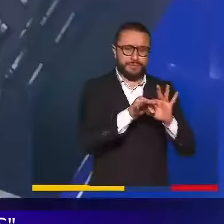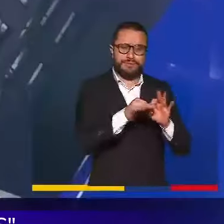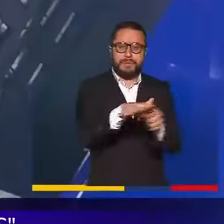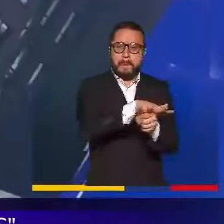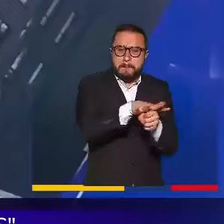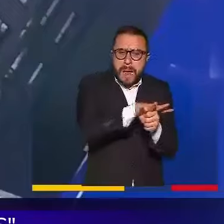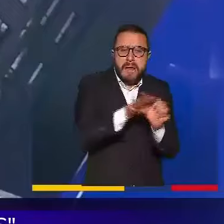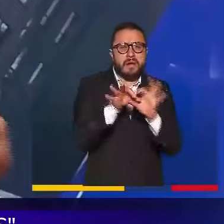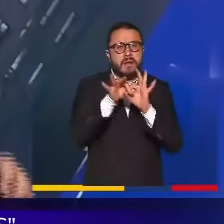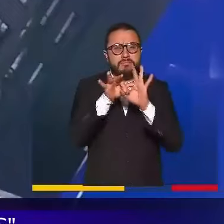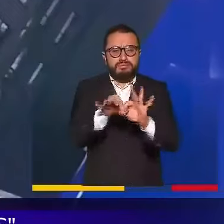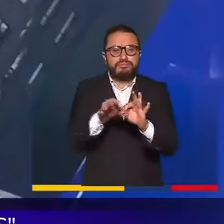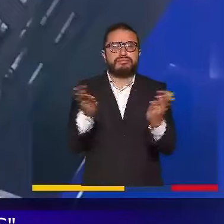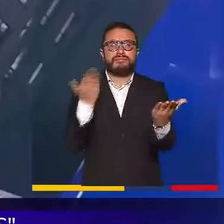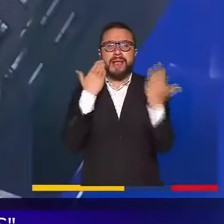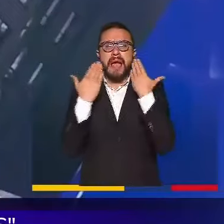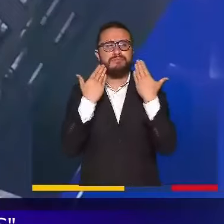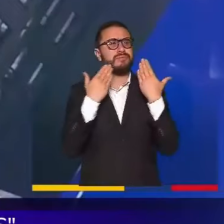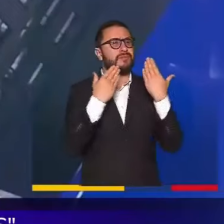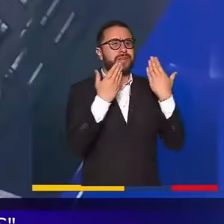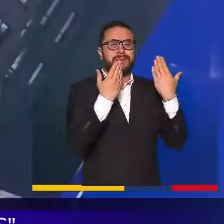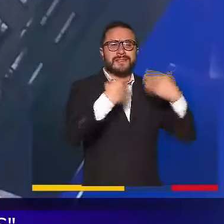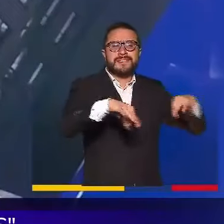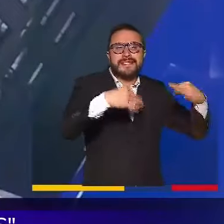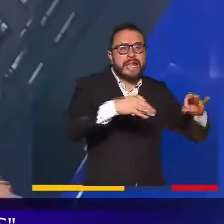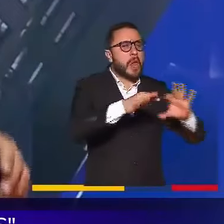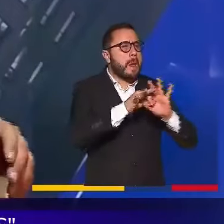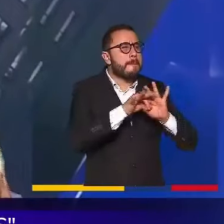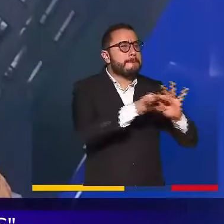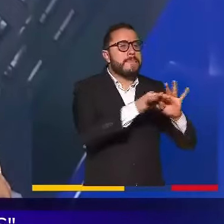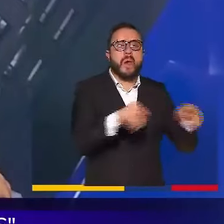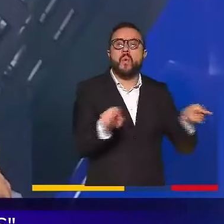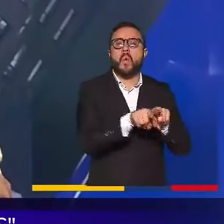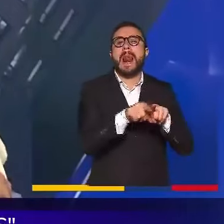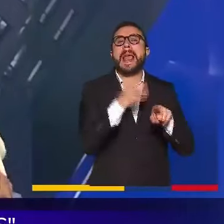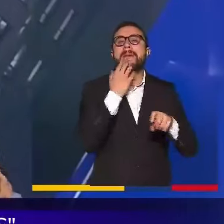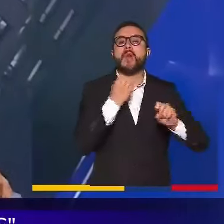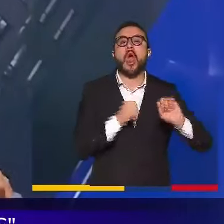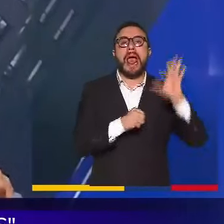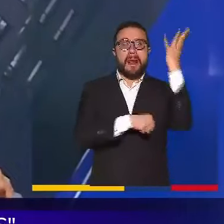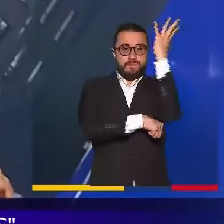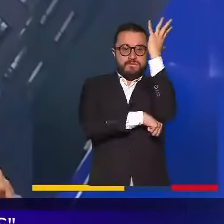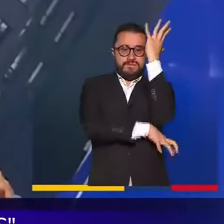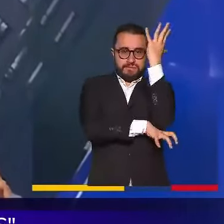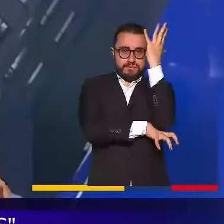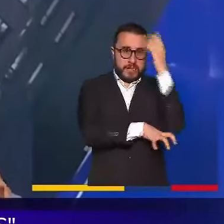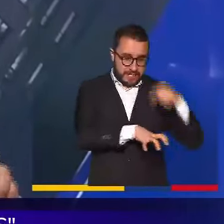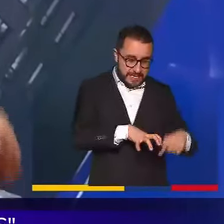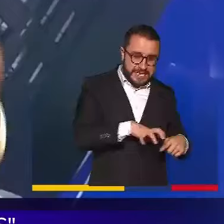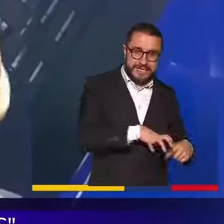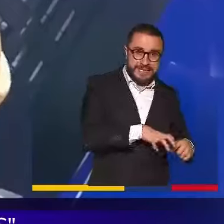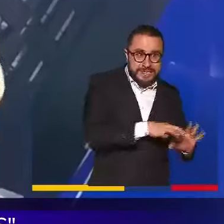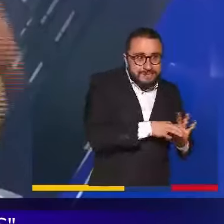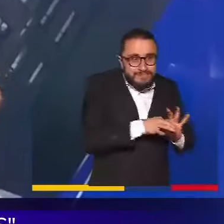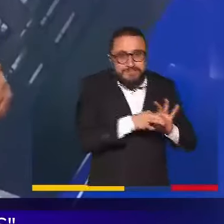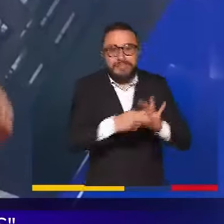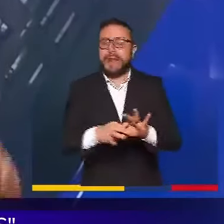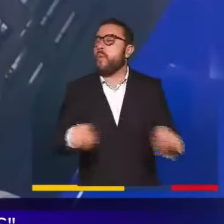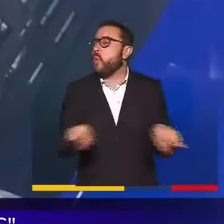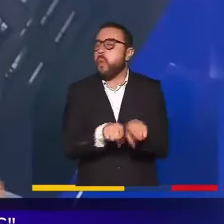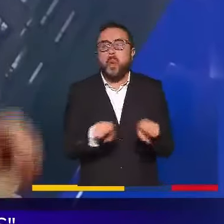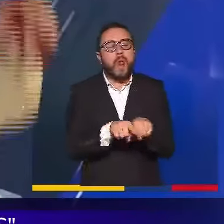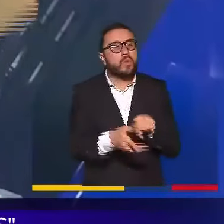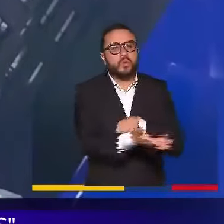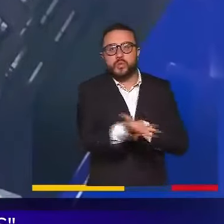vereda y en la tierra de Colombia, como los grandes árboles con sus raíces, son los que